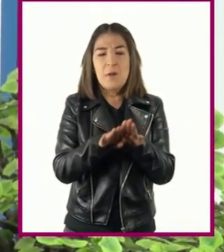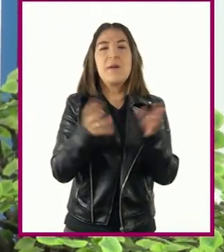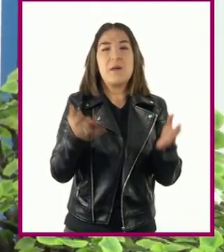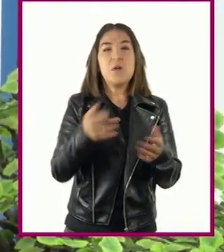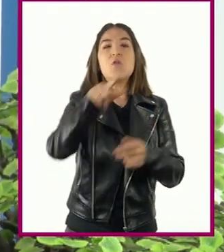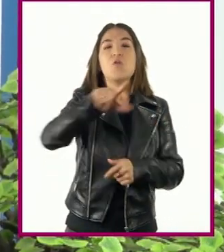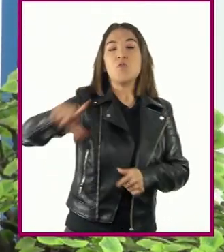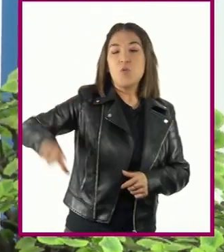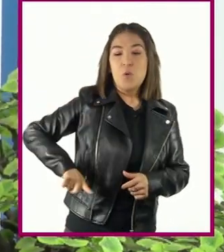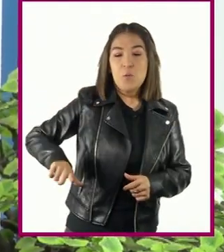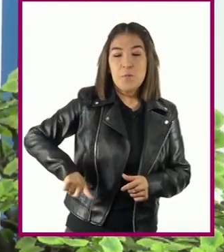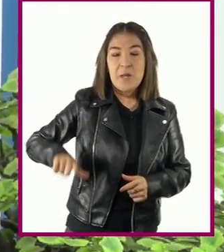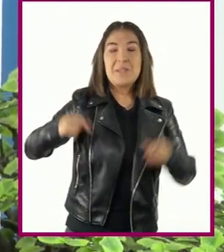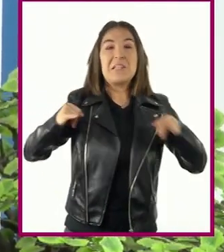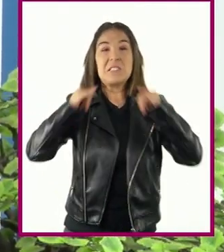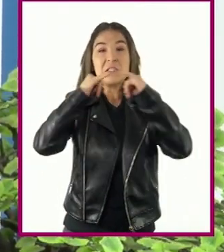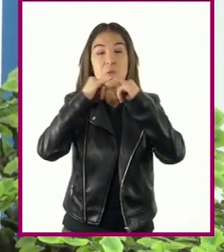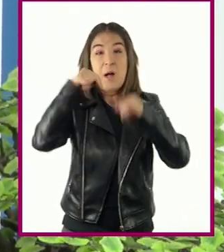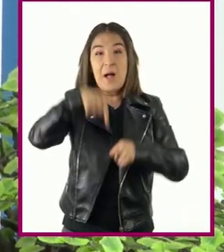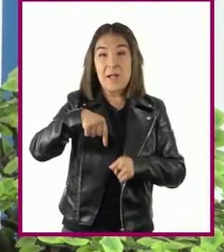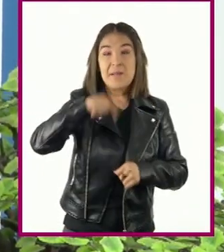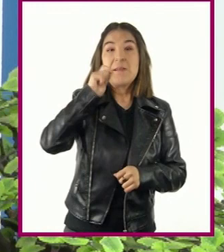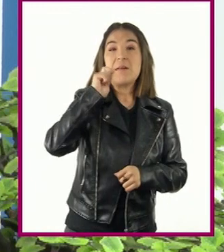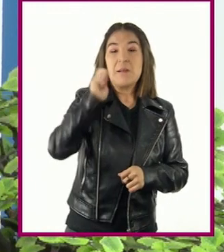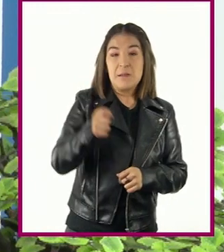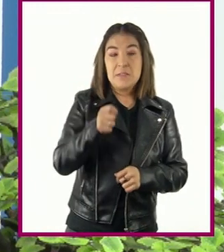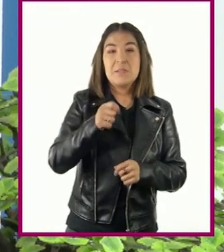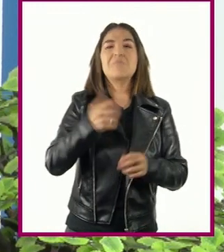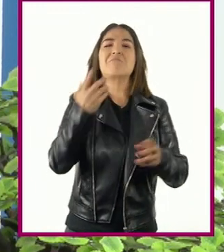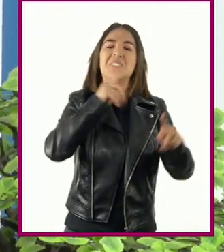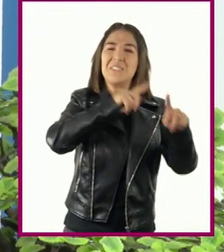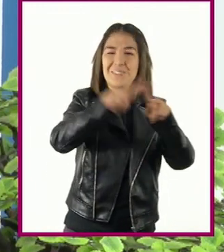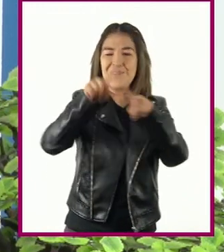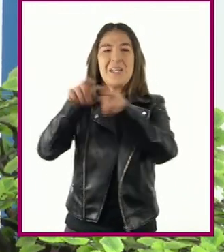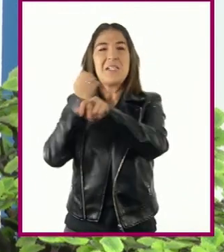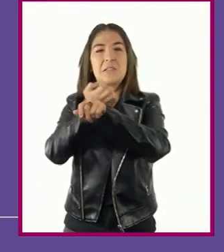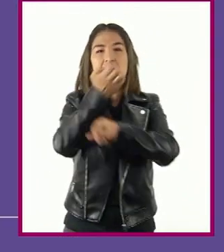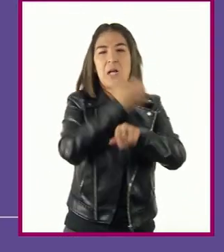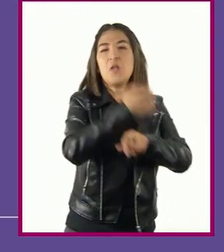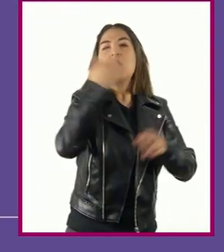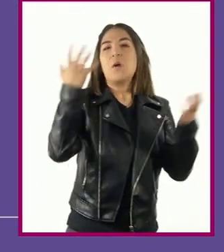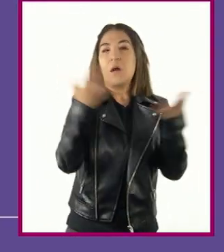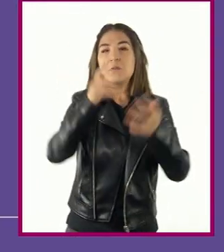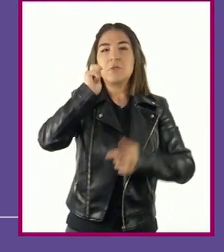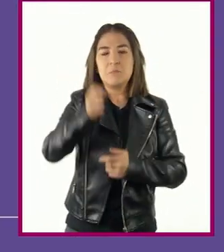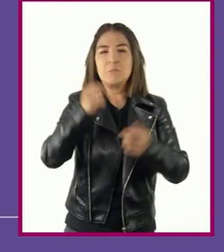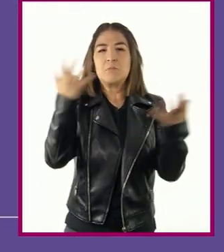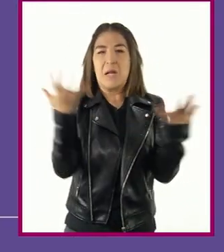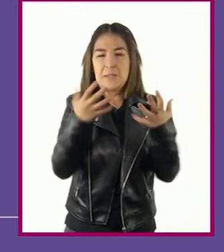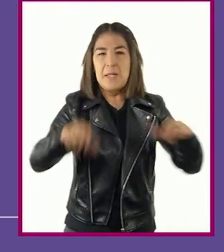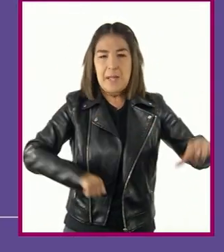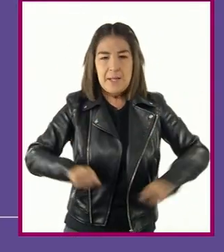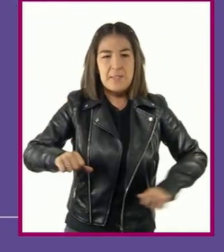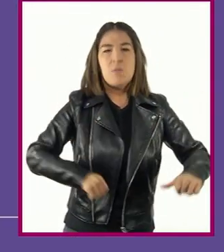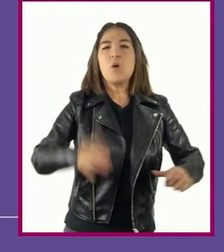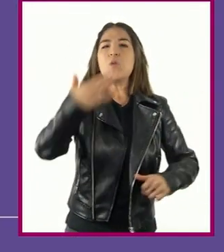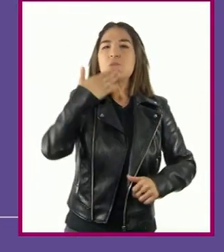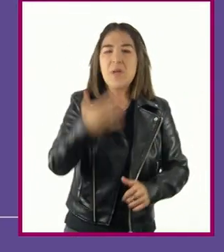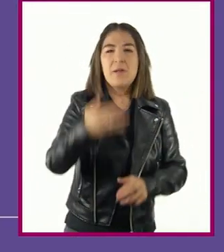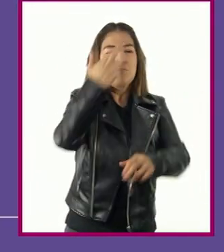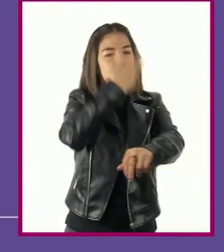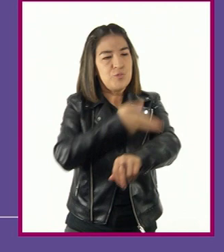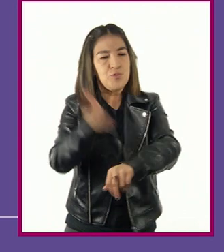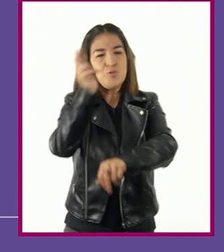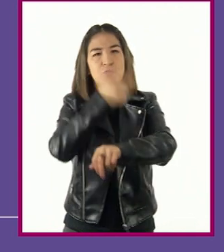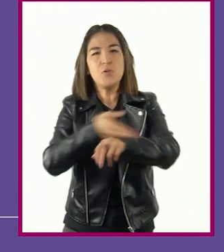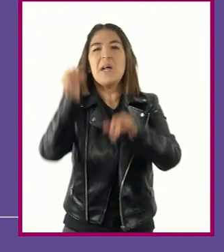el gobierno y las instituciones del Estado practiquen de manera permanente la rendición de cuentas, pues es